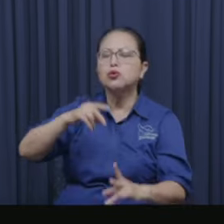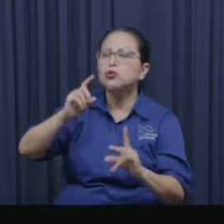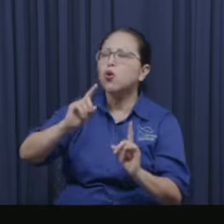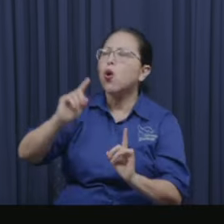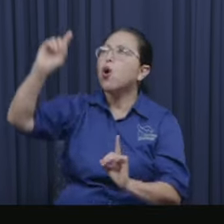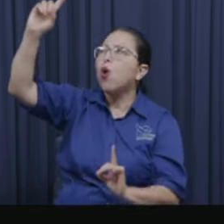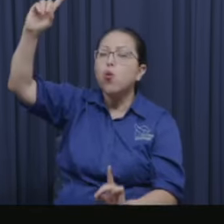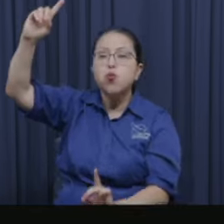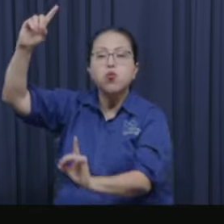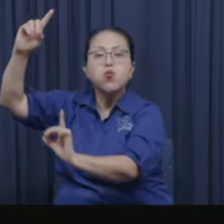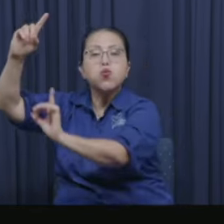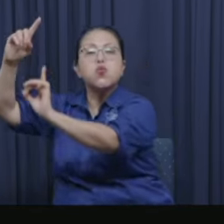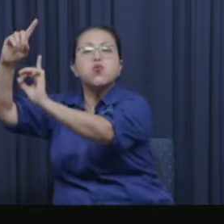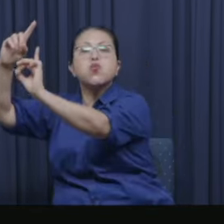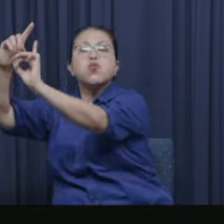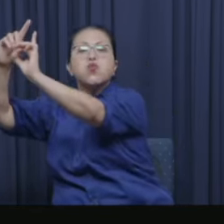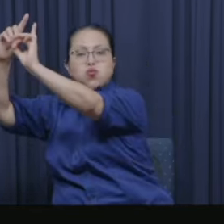señor